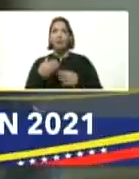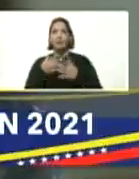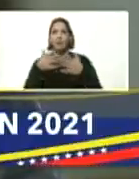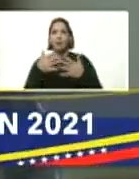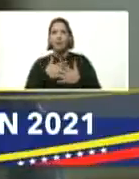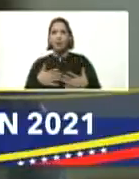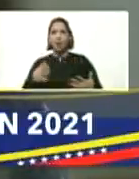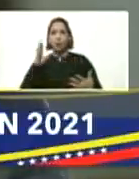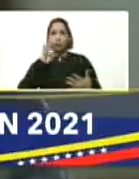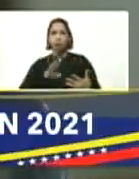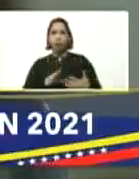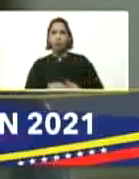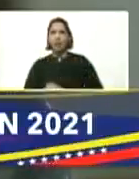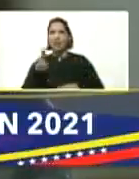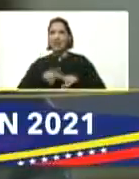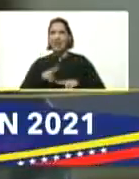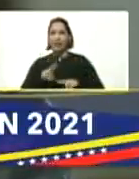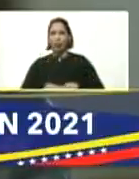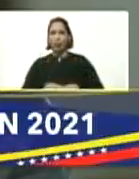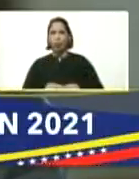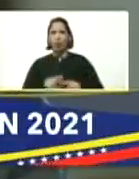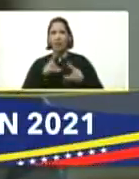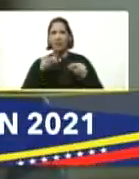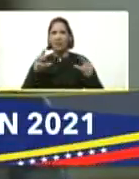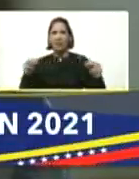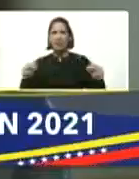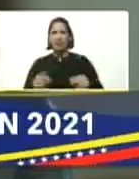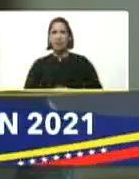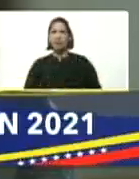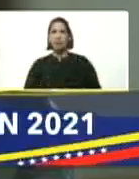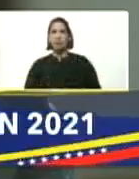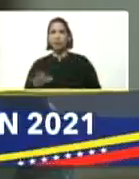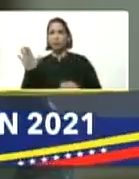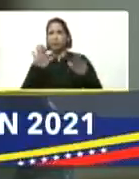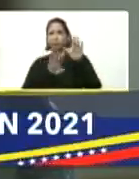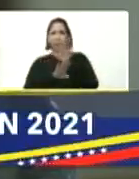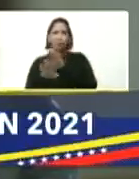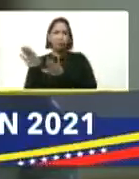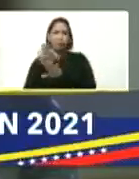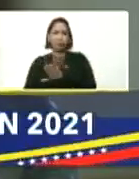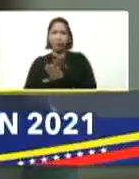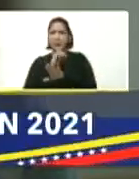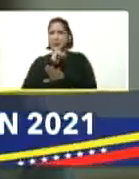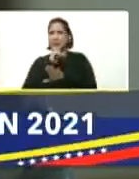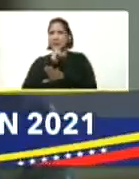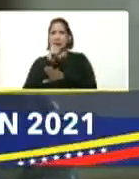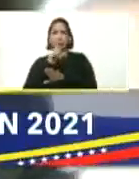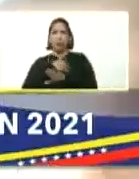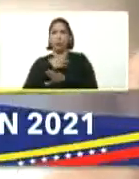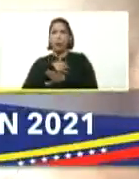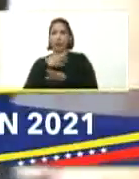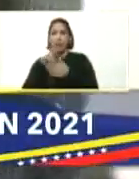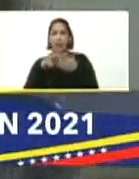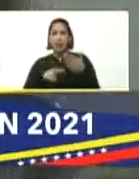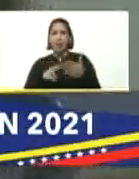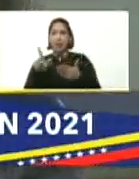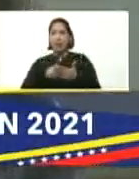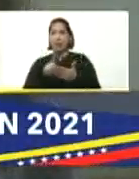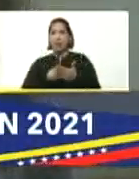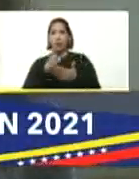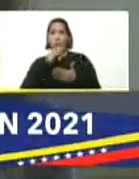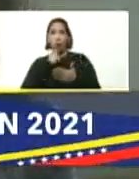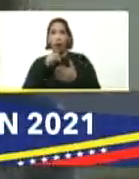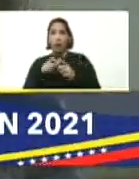basura, que no es un tóner negro, sino gris. Gris sobre marrón o amarillo, difícilmente leer. Y porque para que los libros no sean tan